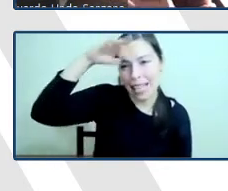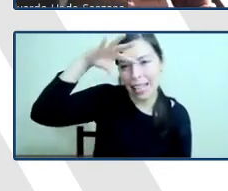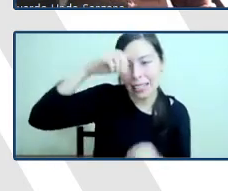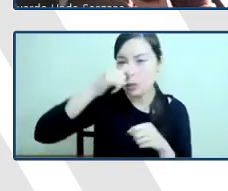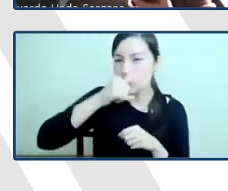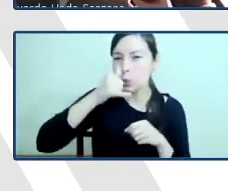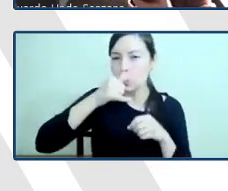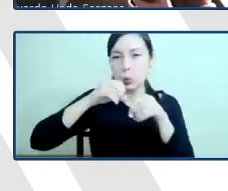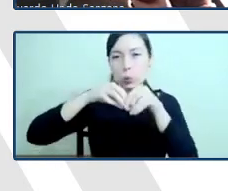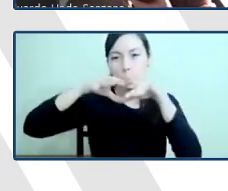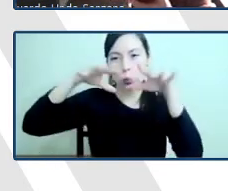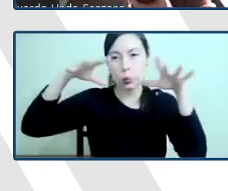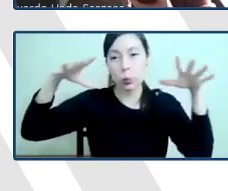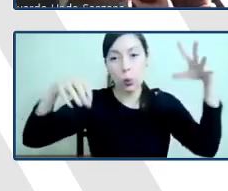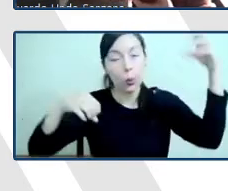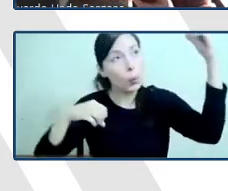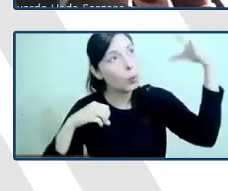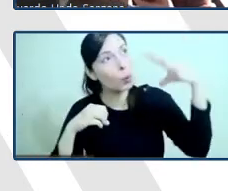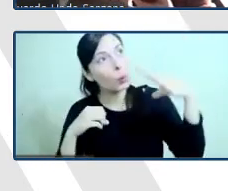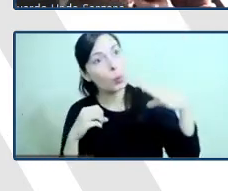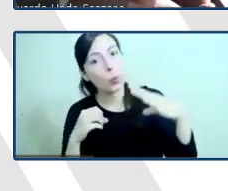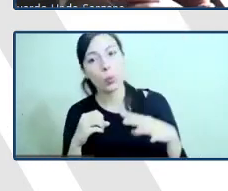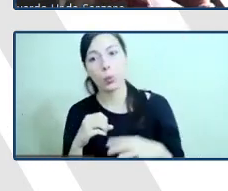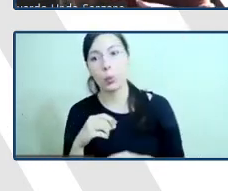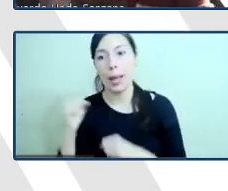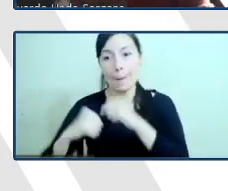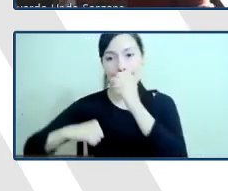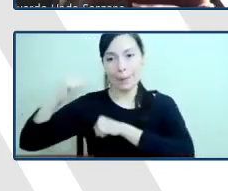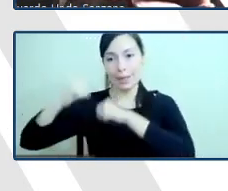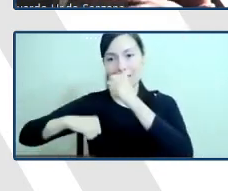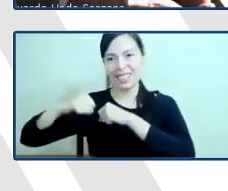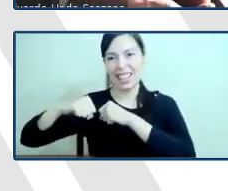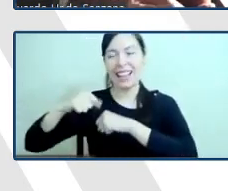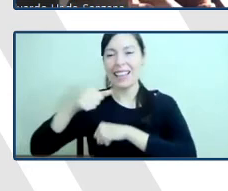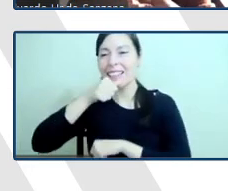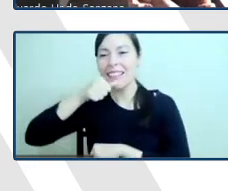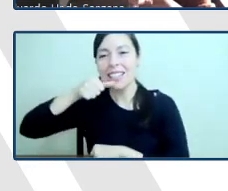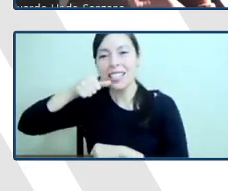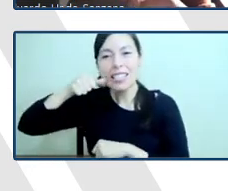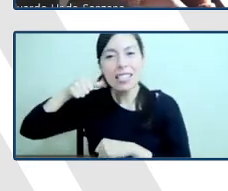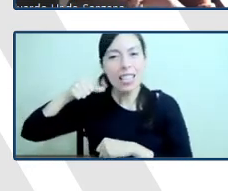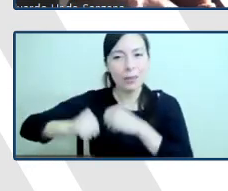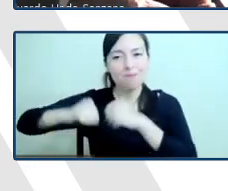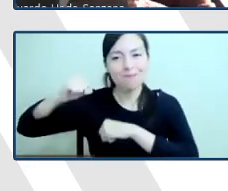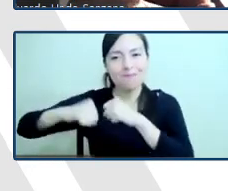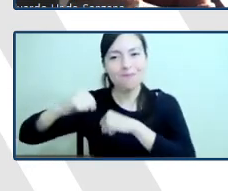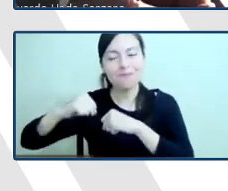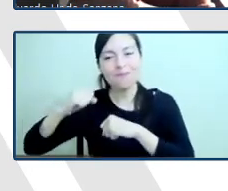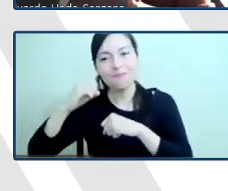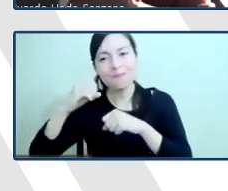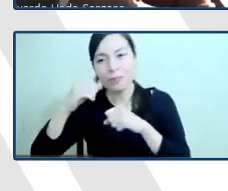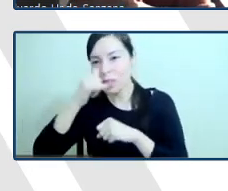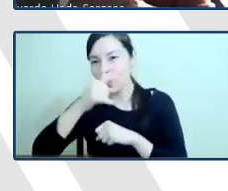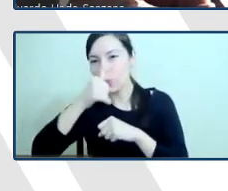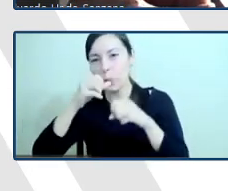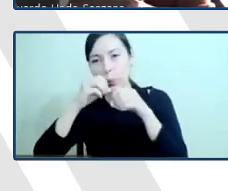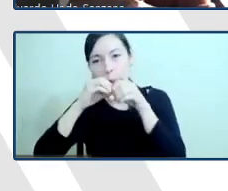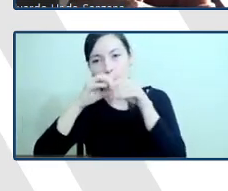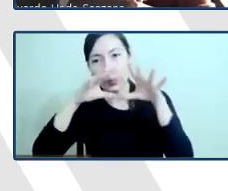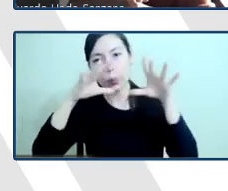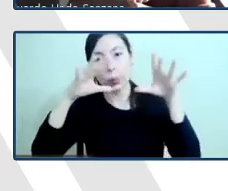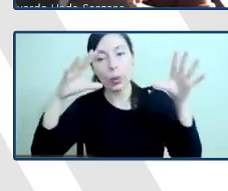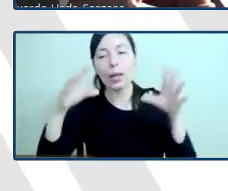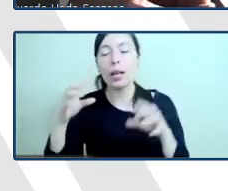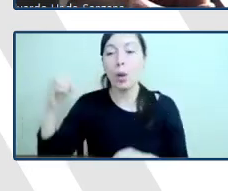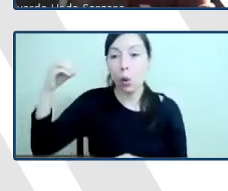que lumínicamente las empresas mineras instaladas en el desierto contribuyen la principal contaminación lumínica